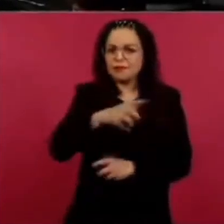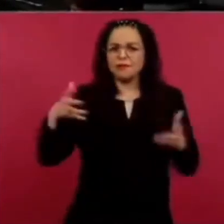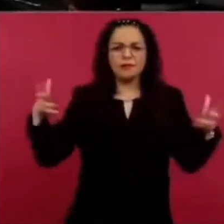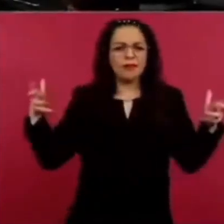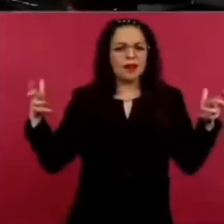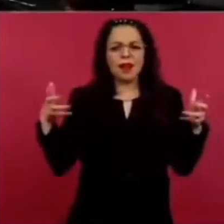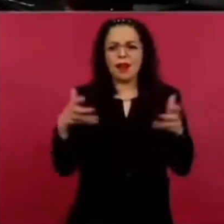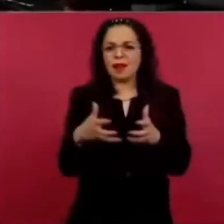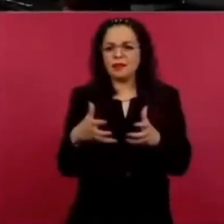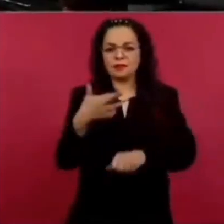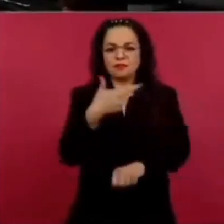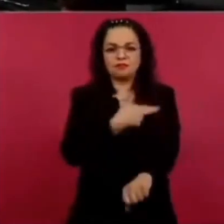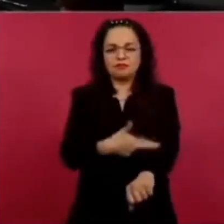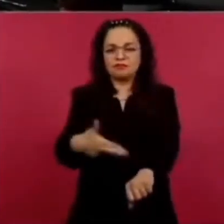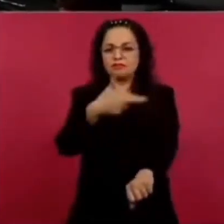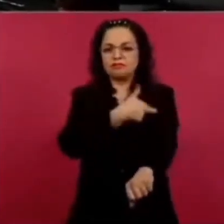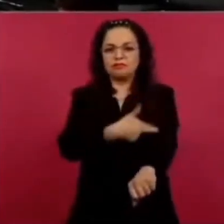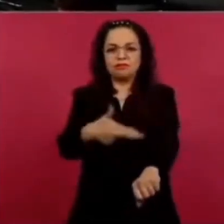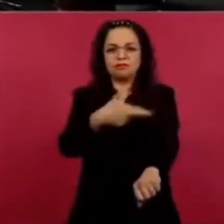mediante